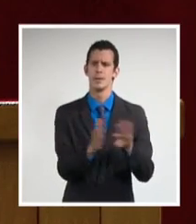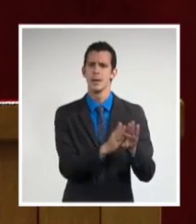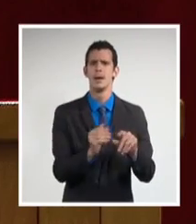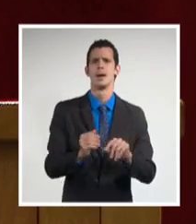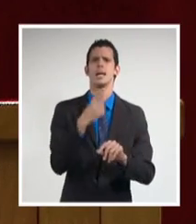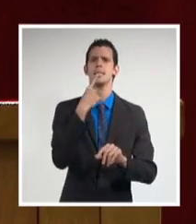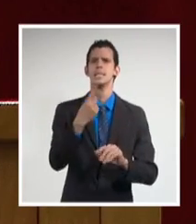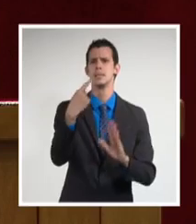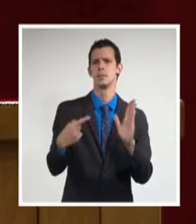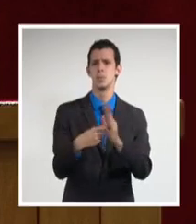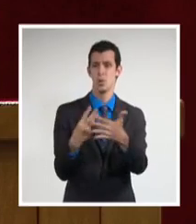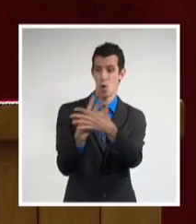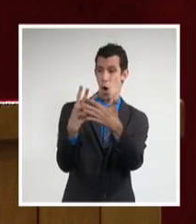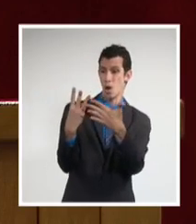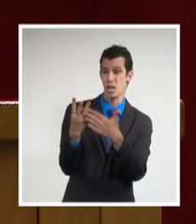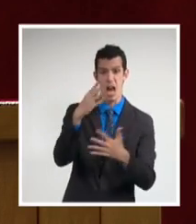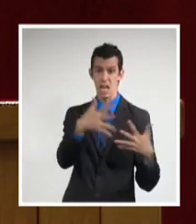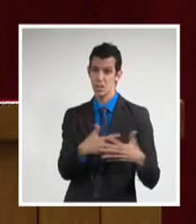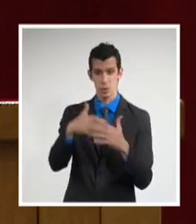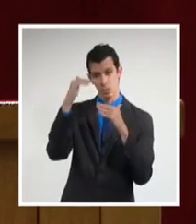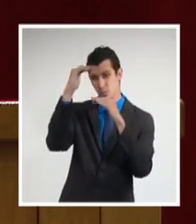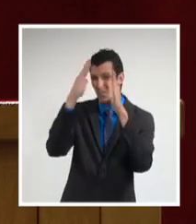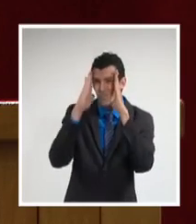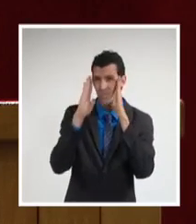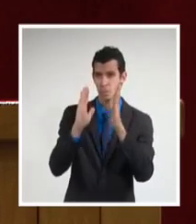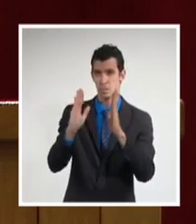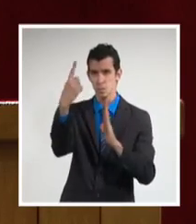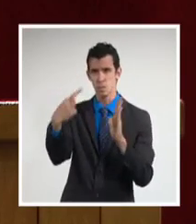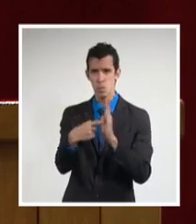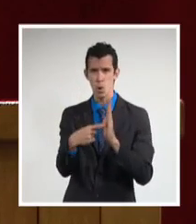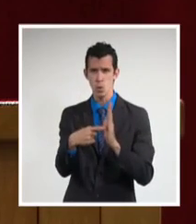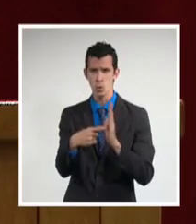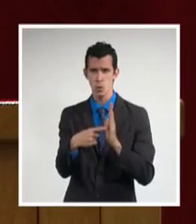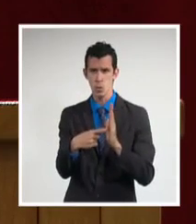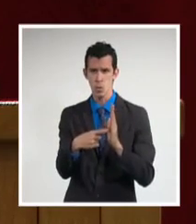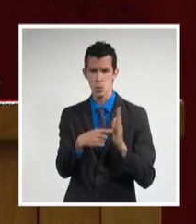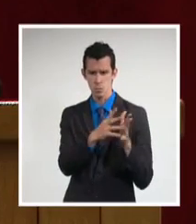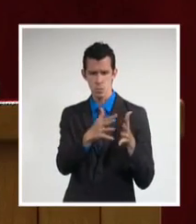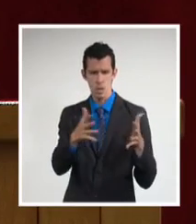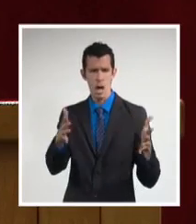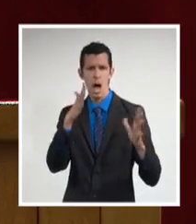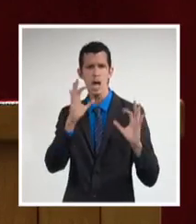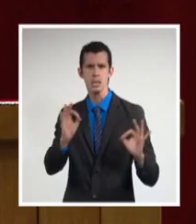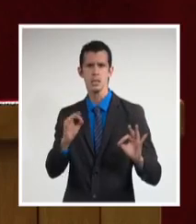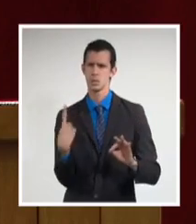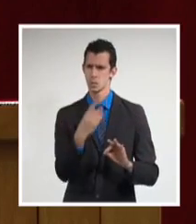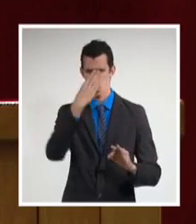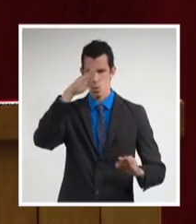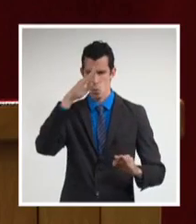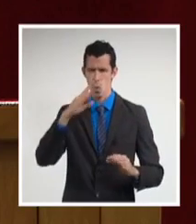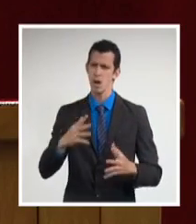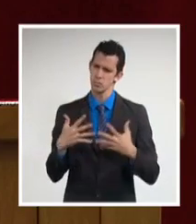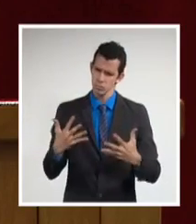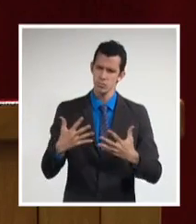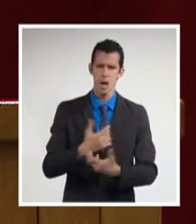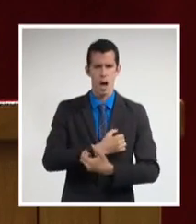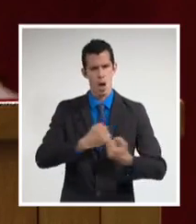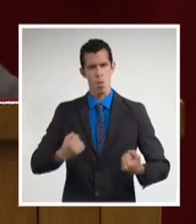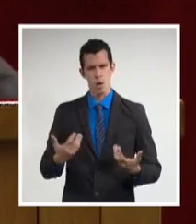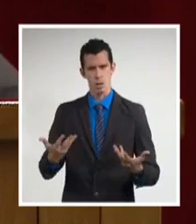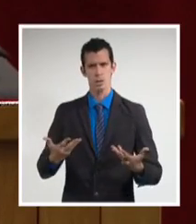Es lo que ha ocurrido en el último año y lo que el pueblo ha sabido enfrentar y vencer. Estructurar una